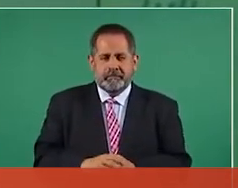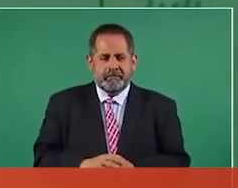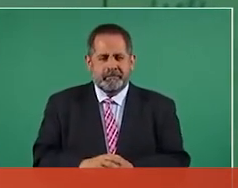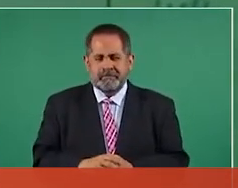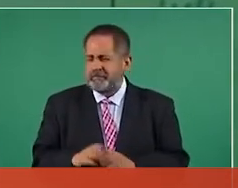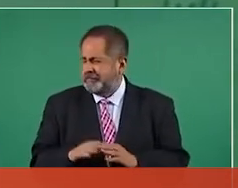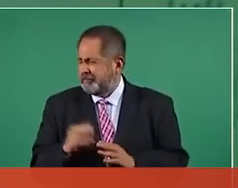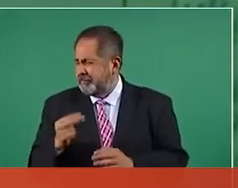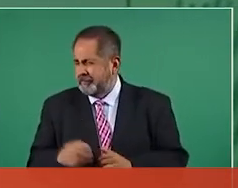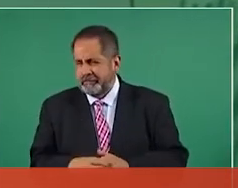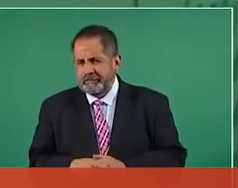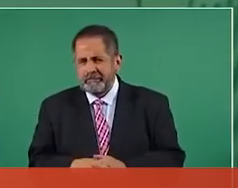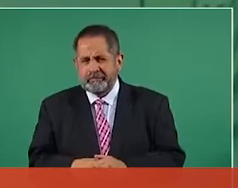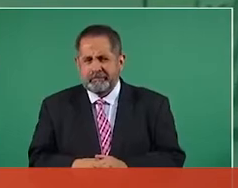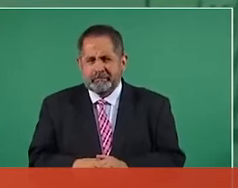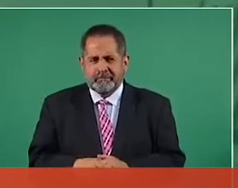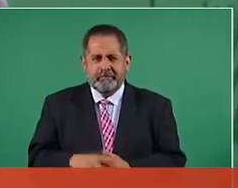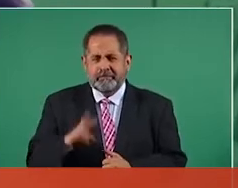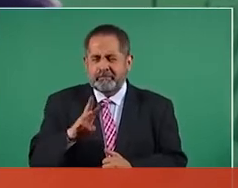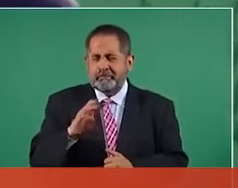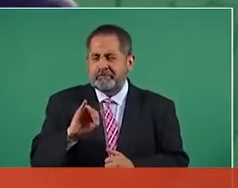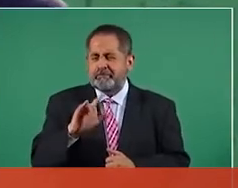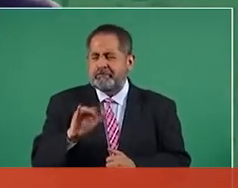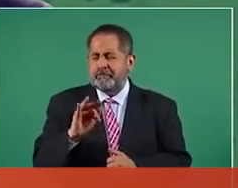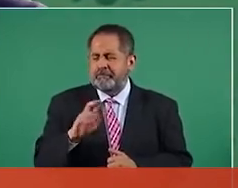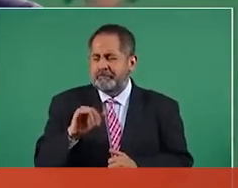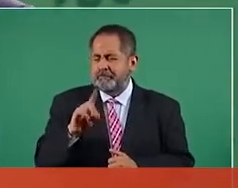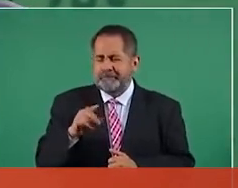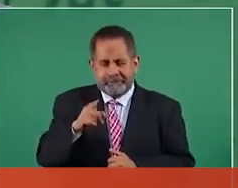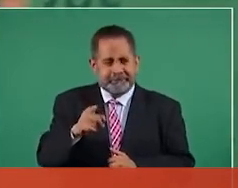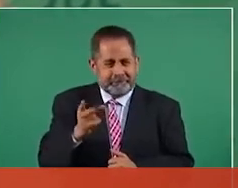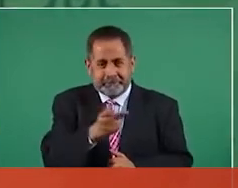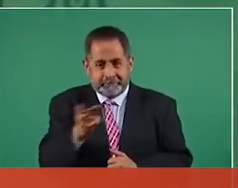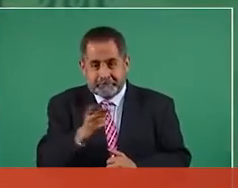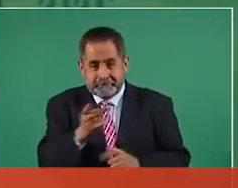¿cómo se? Wilfrido.